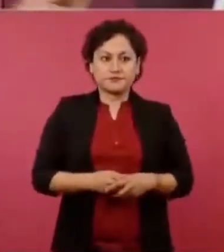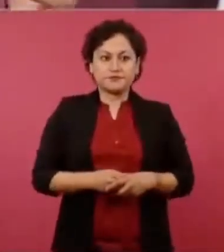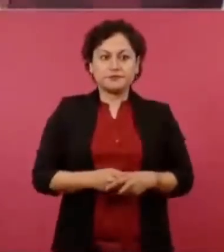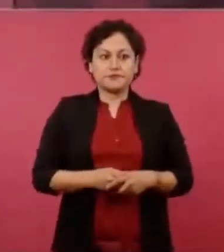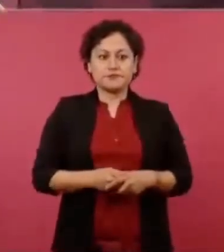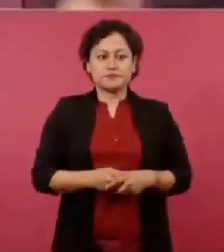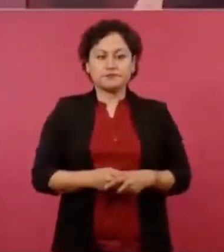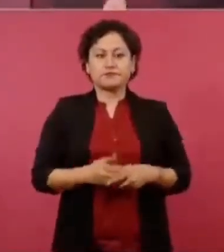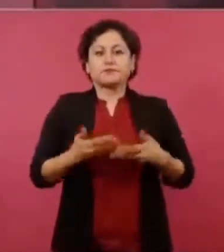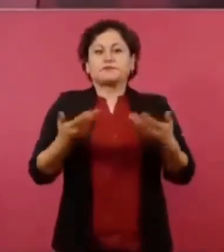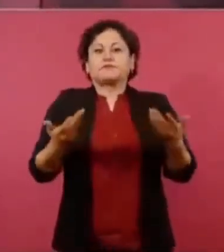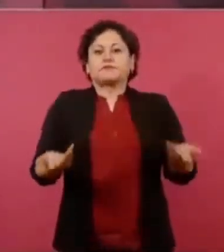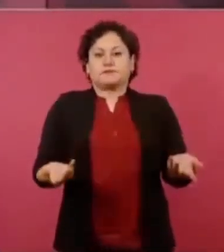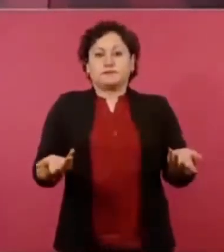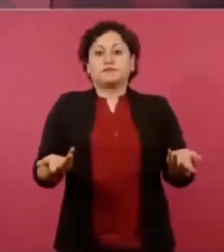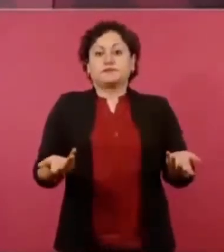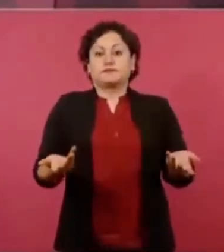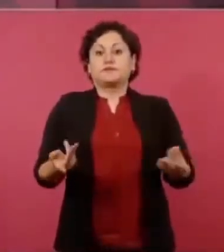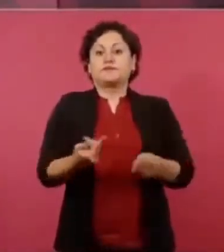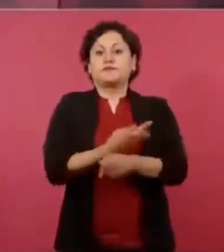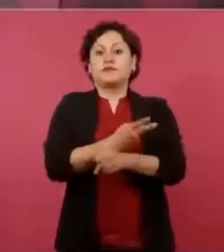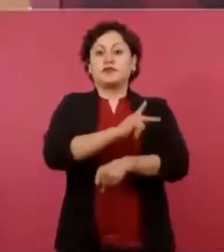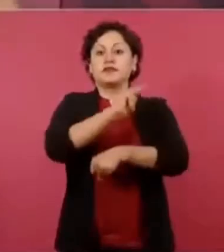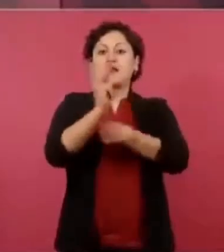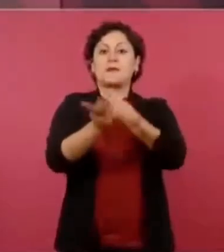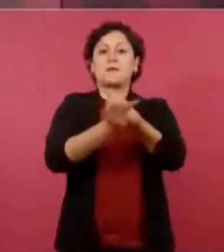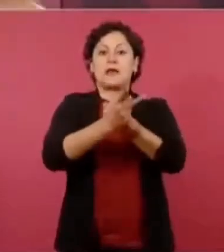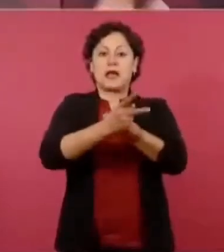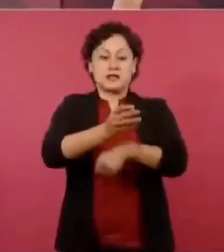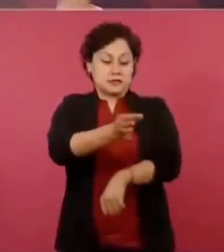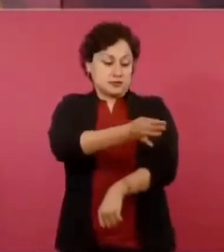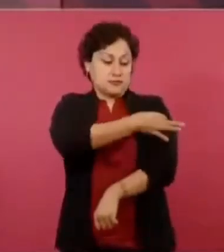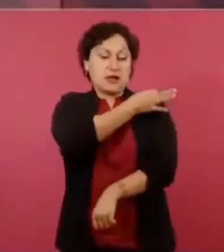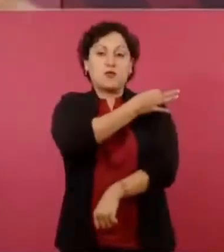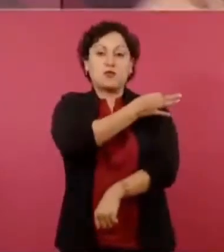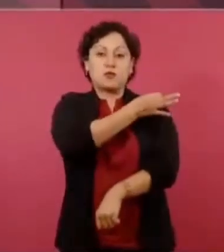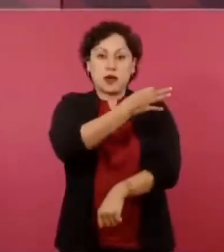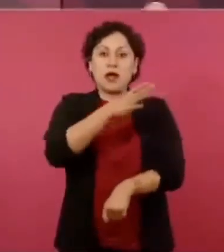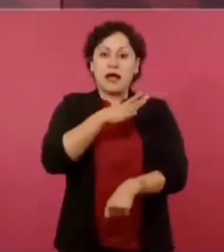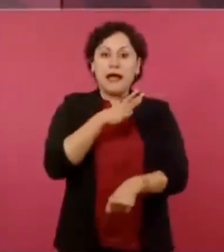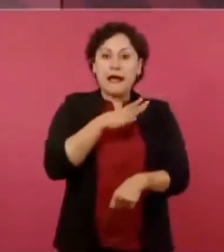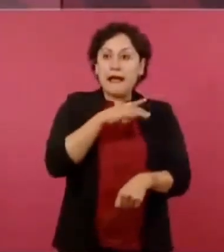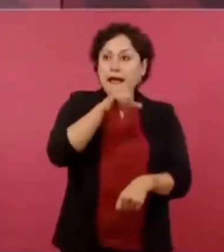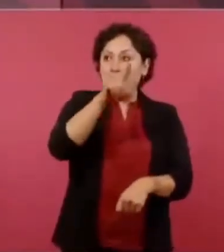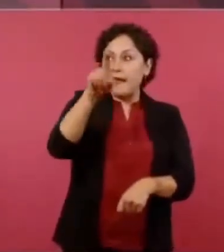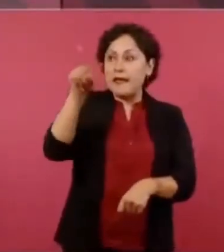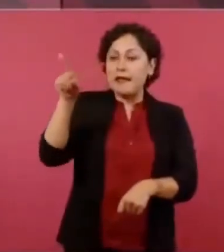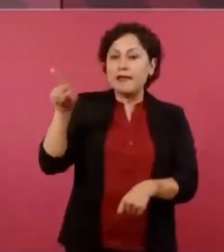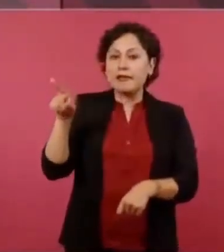tenían acceso a las vacunas? Los países con más